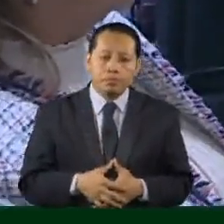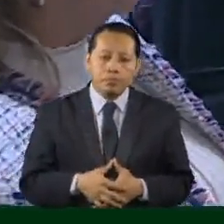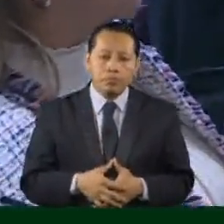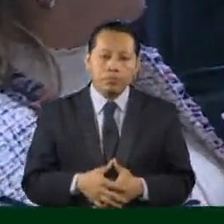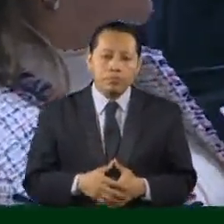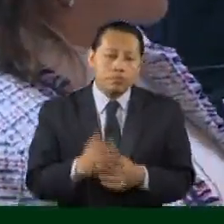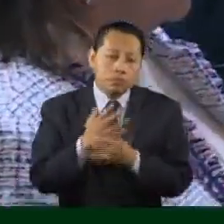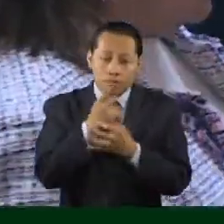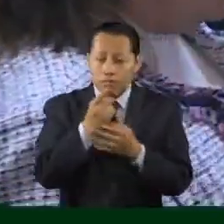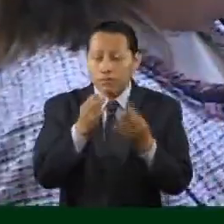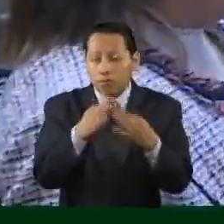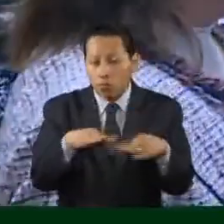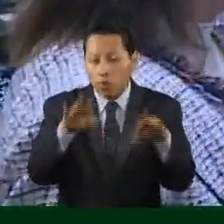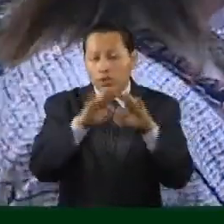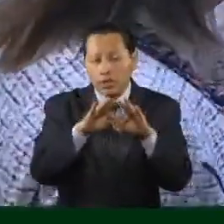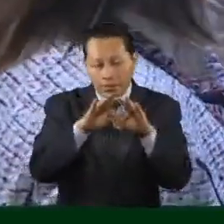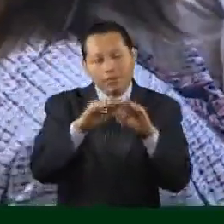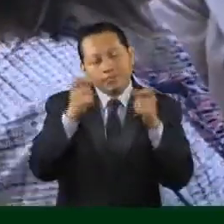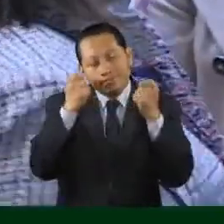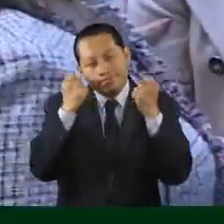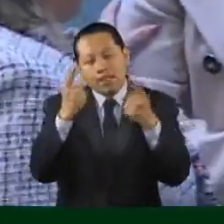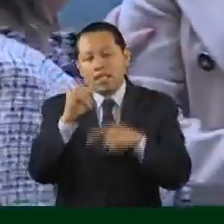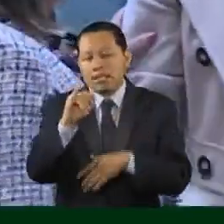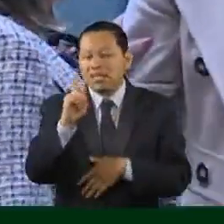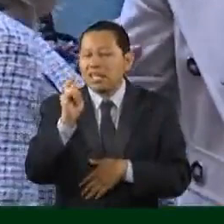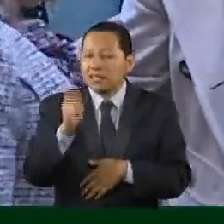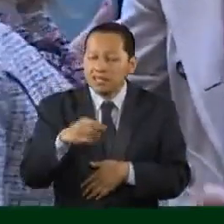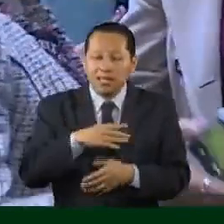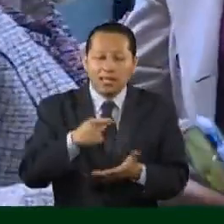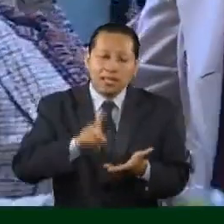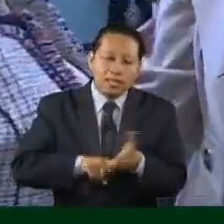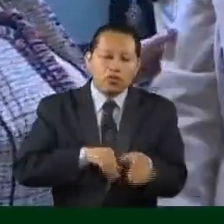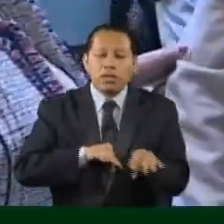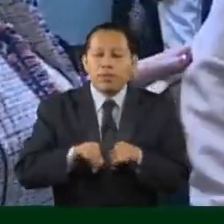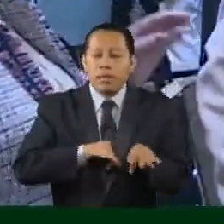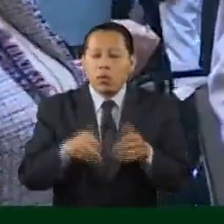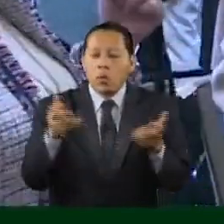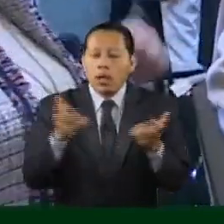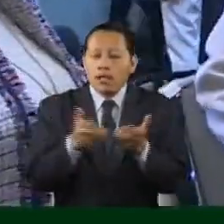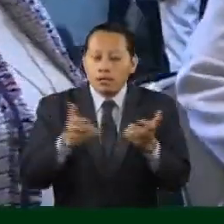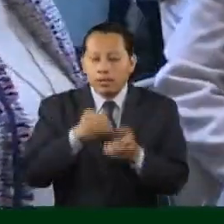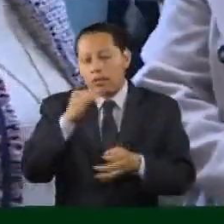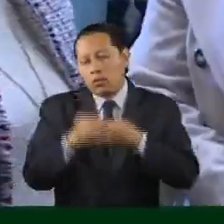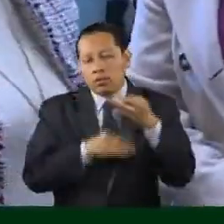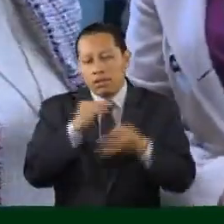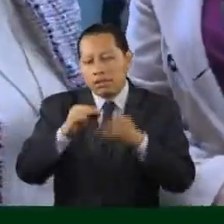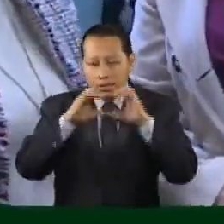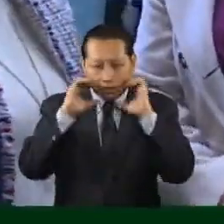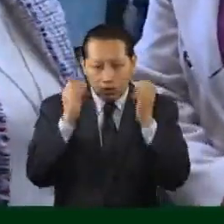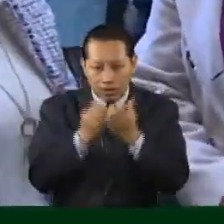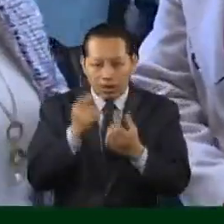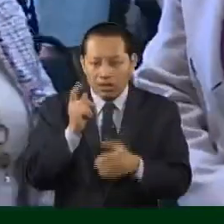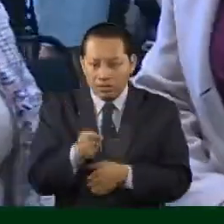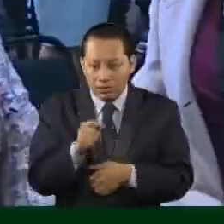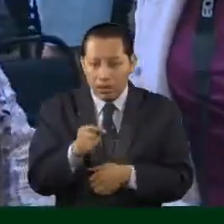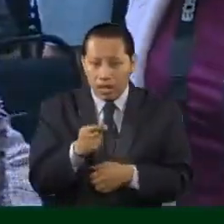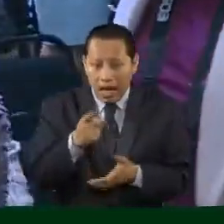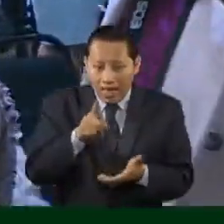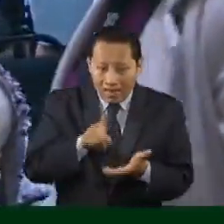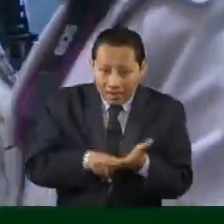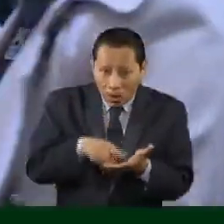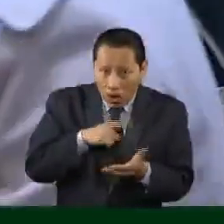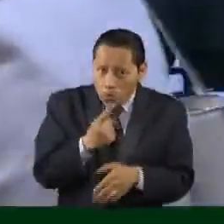Es importante reconocer que detrás del trabajo que realiza el noticiero del Congreso no hay una persona, hay un gran